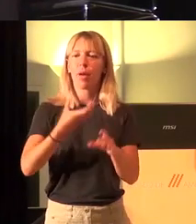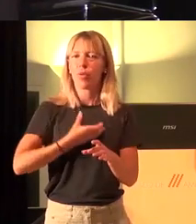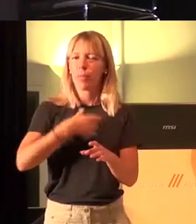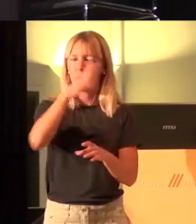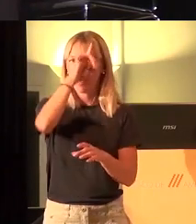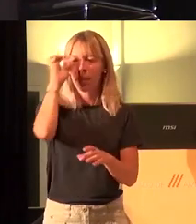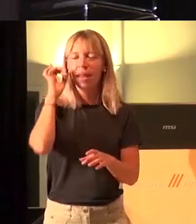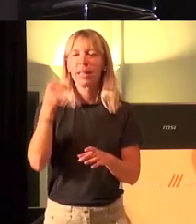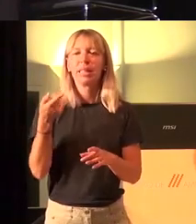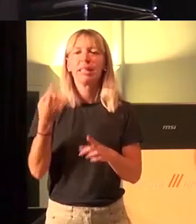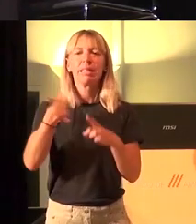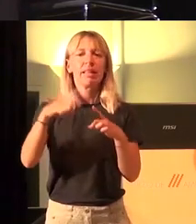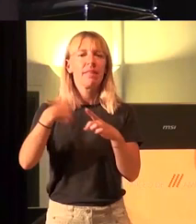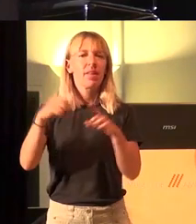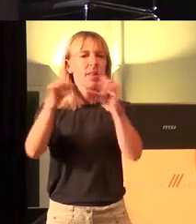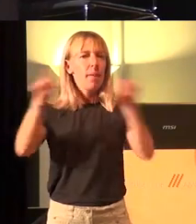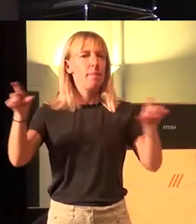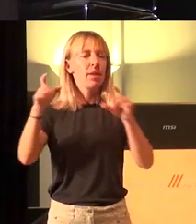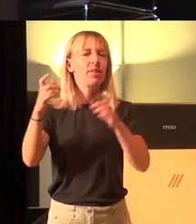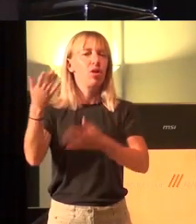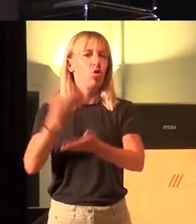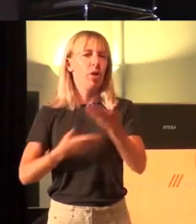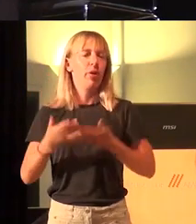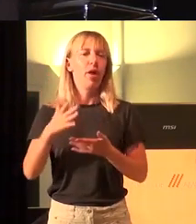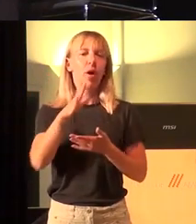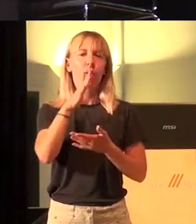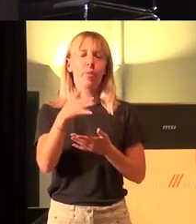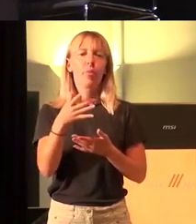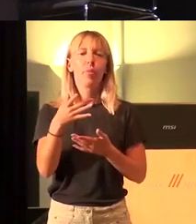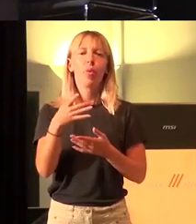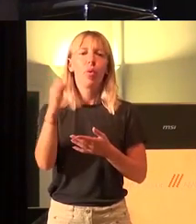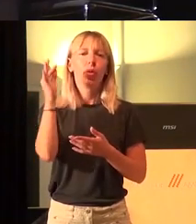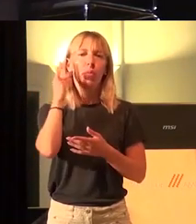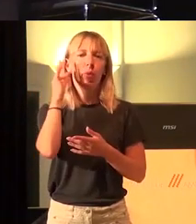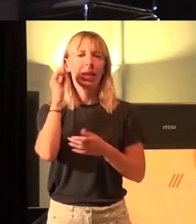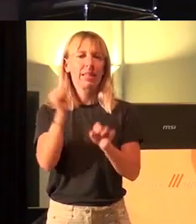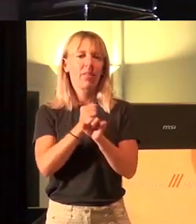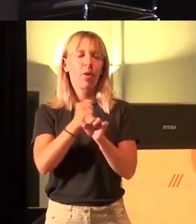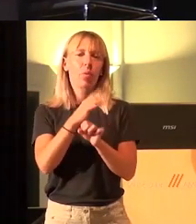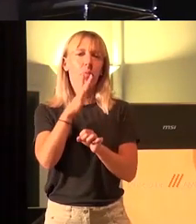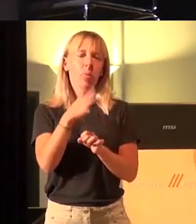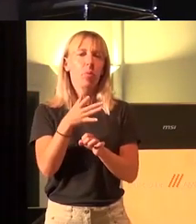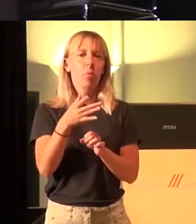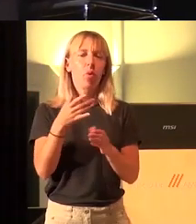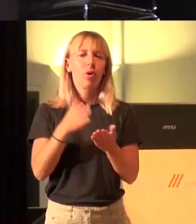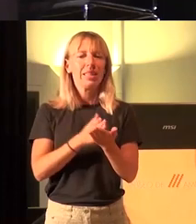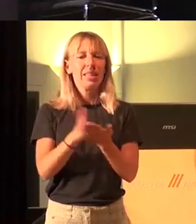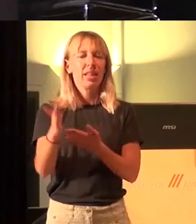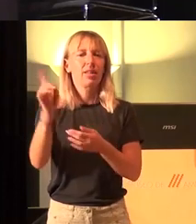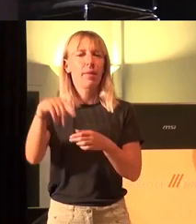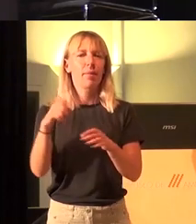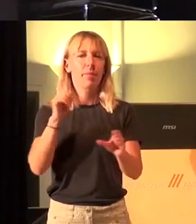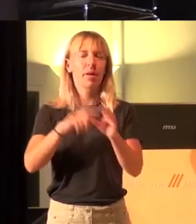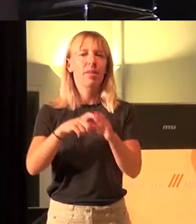Madrid, diferentes empresas colaboradoras para mujer madre trabajadora, porque tenemos una línea de intervención con